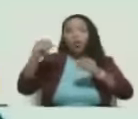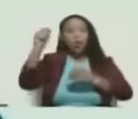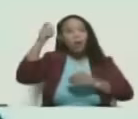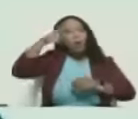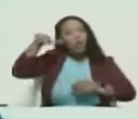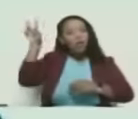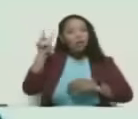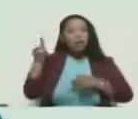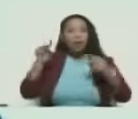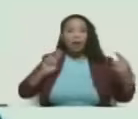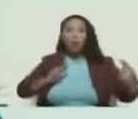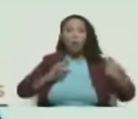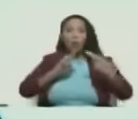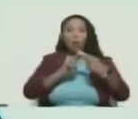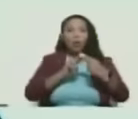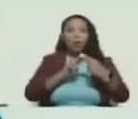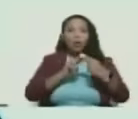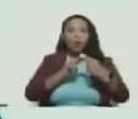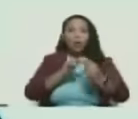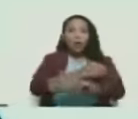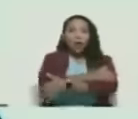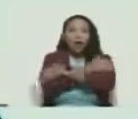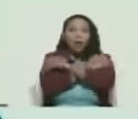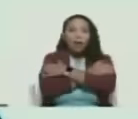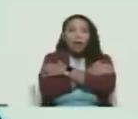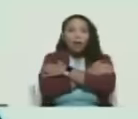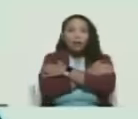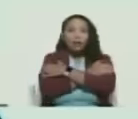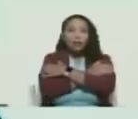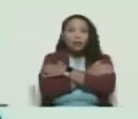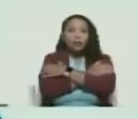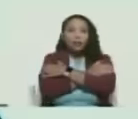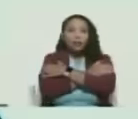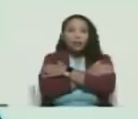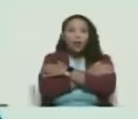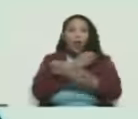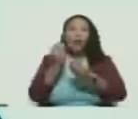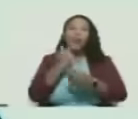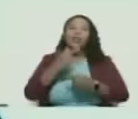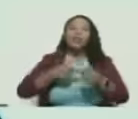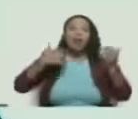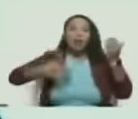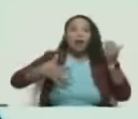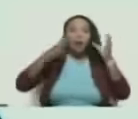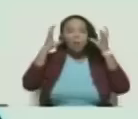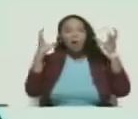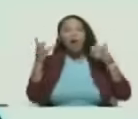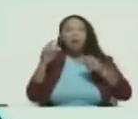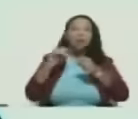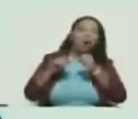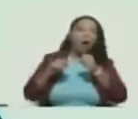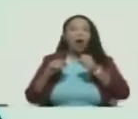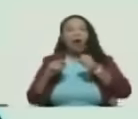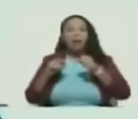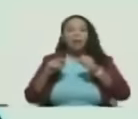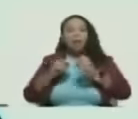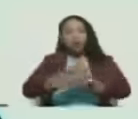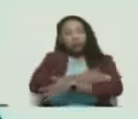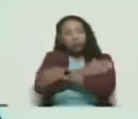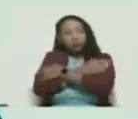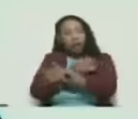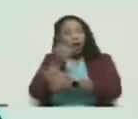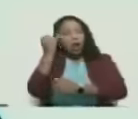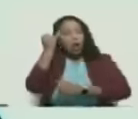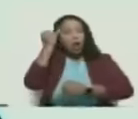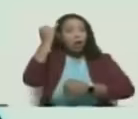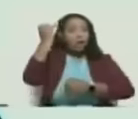de encuentro, es momento de abrazo, es momento de, como decía Eli Primera, abrazarnos por encima de la idea, por encima